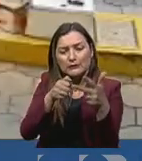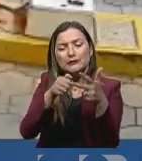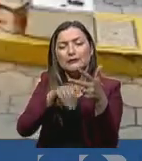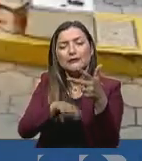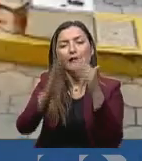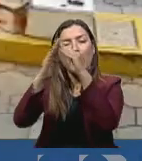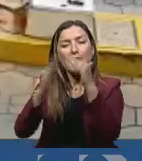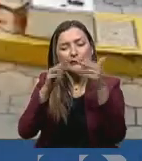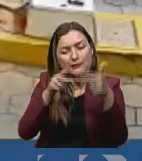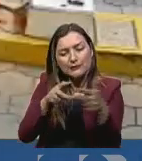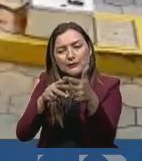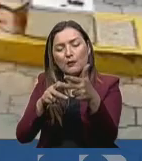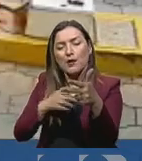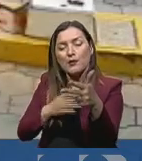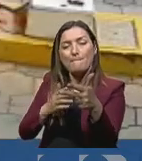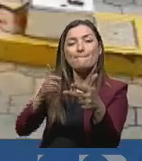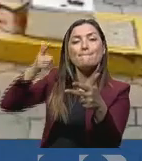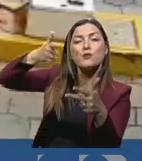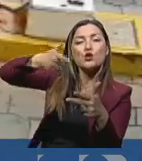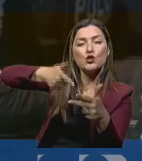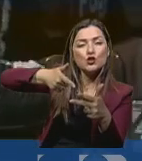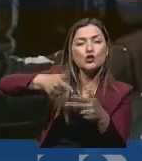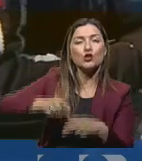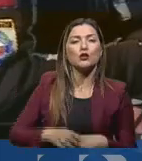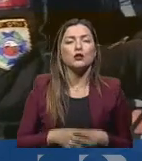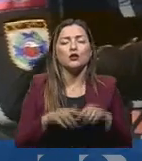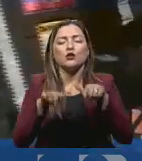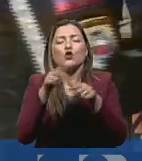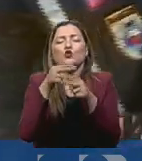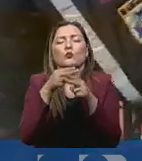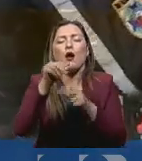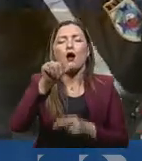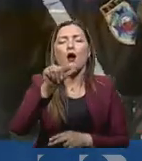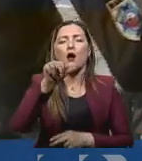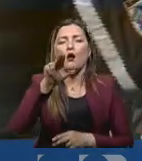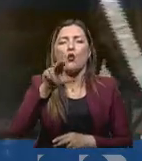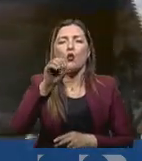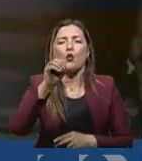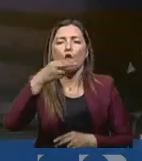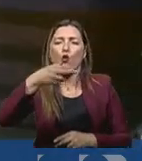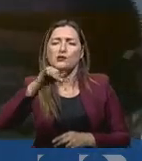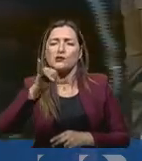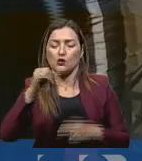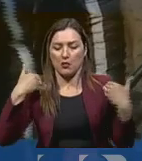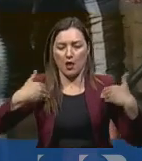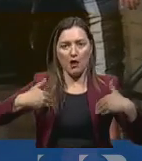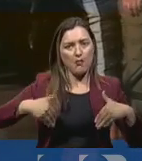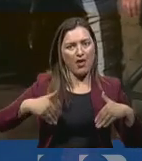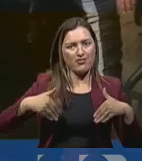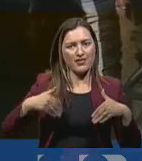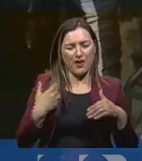Urbanización privada en el sector de auchi Chico se les ve que están portando chalecos reflectivos cascos de construcción